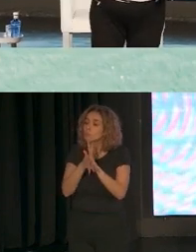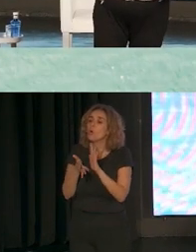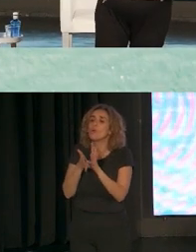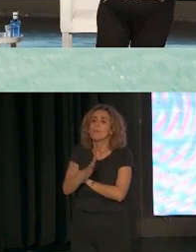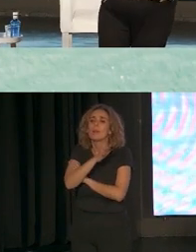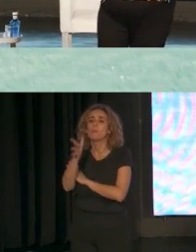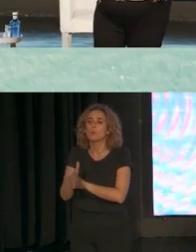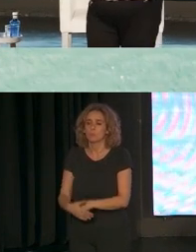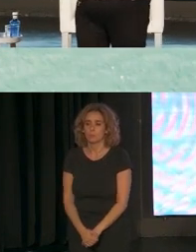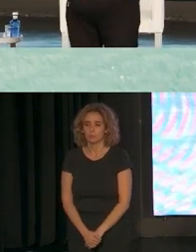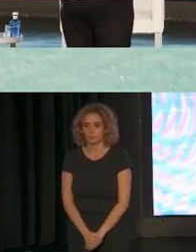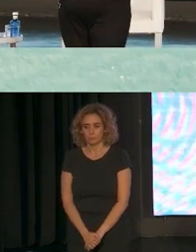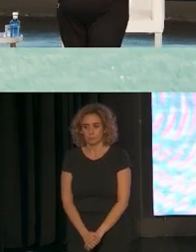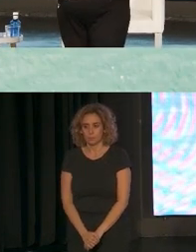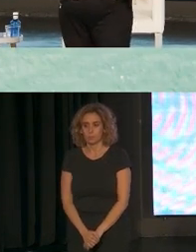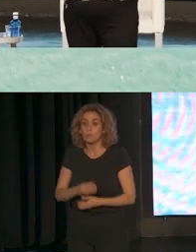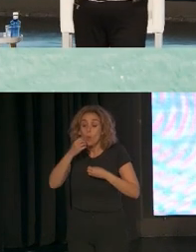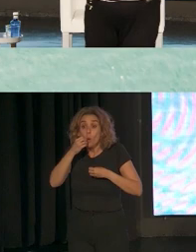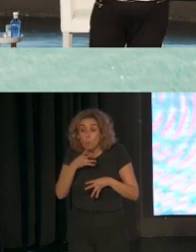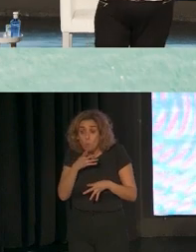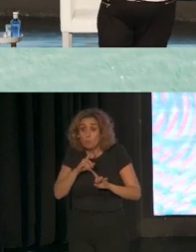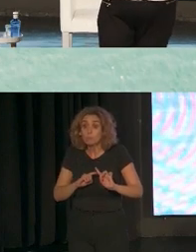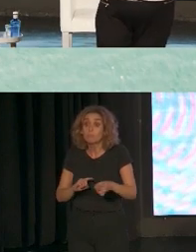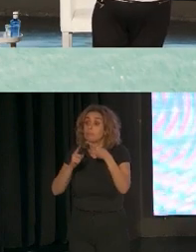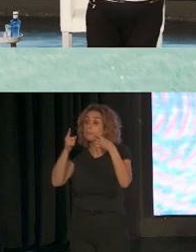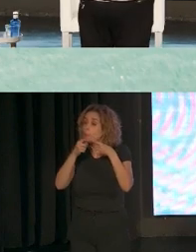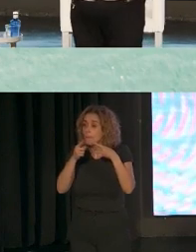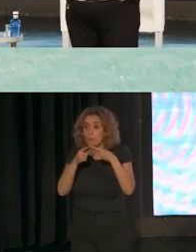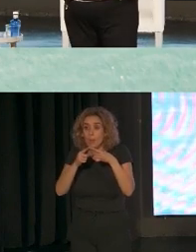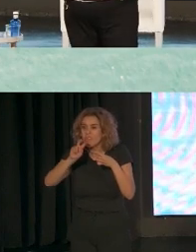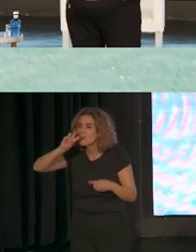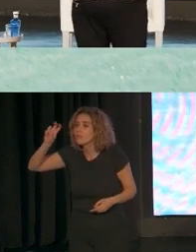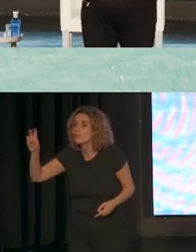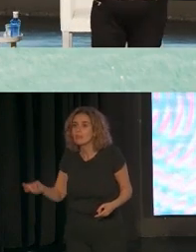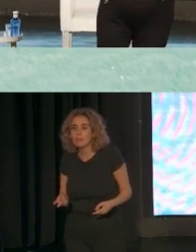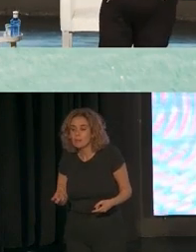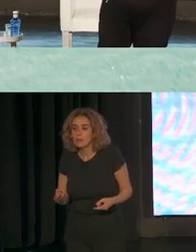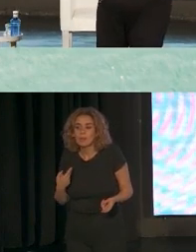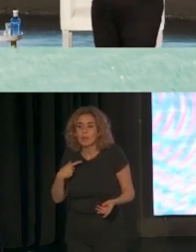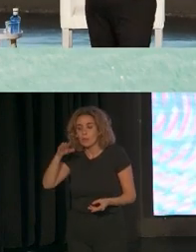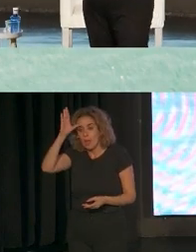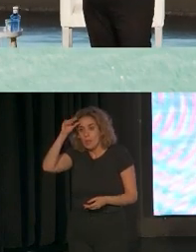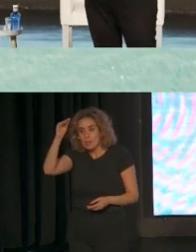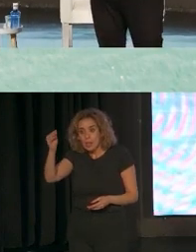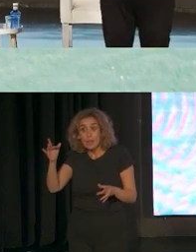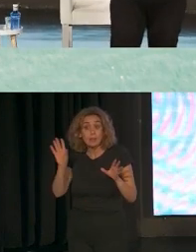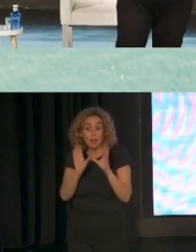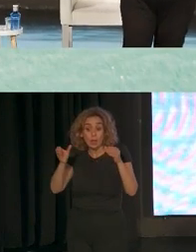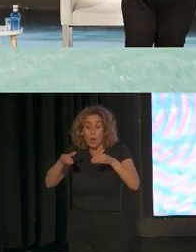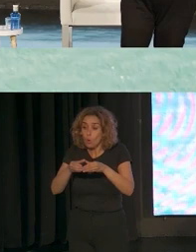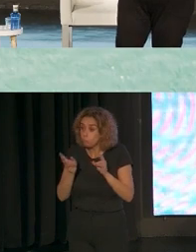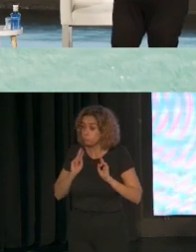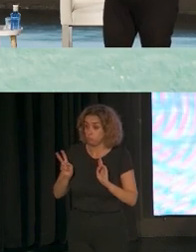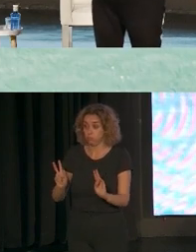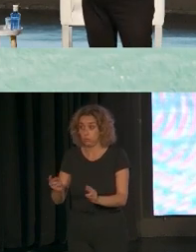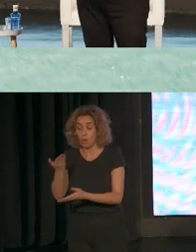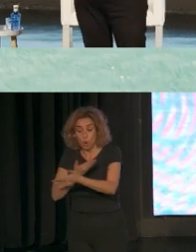por qué bueno pues en primer lugar porque es que la diversidad activa la inteligencia colectiva activa